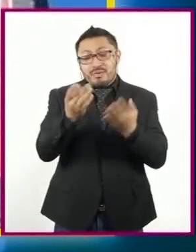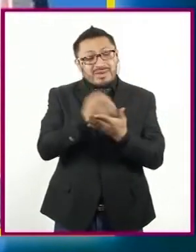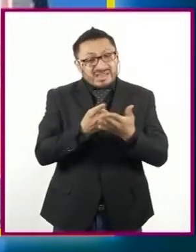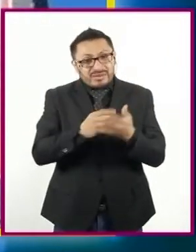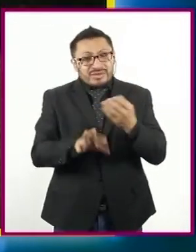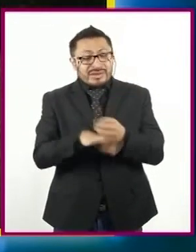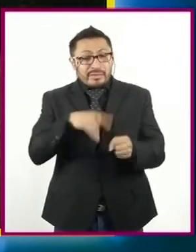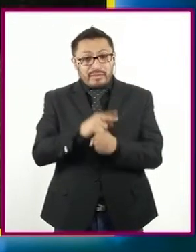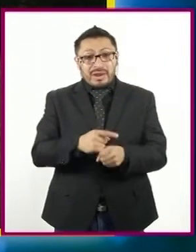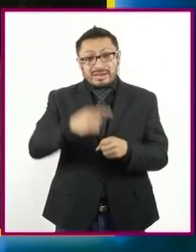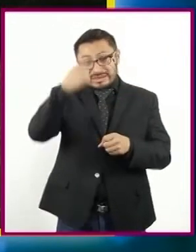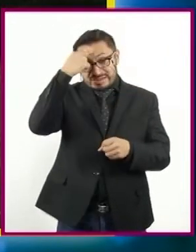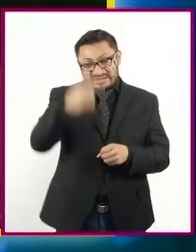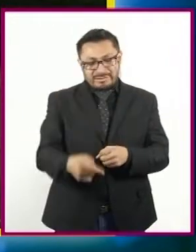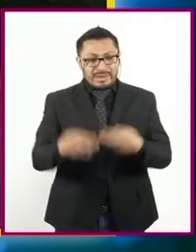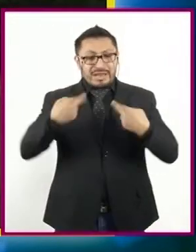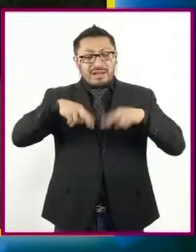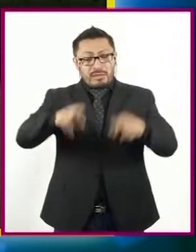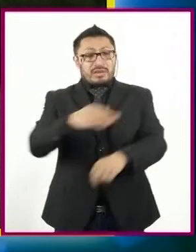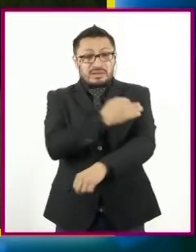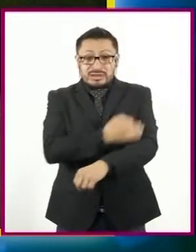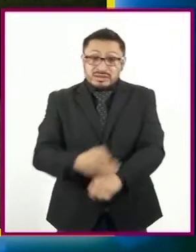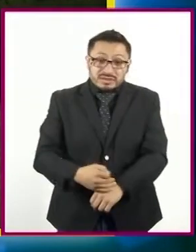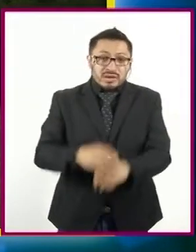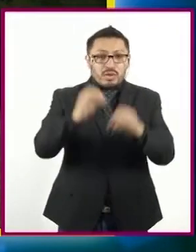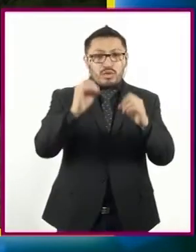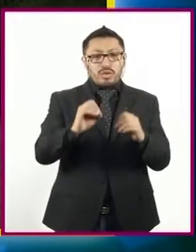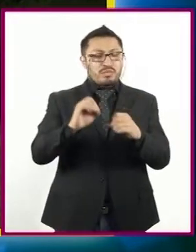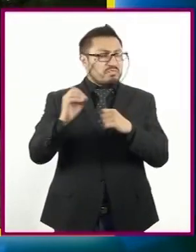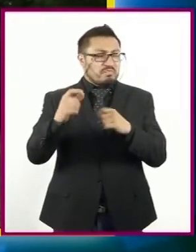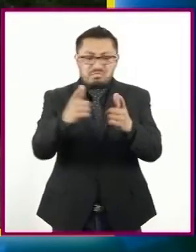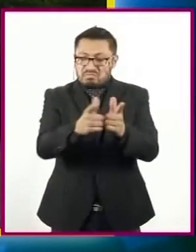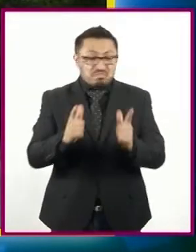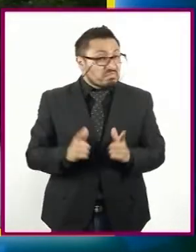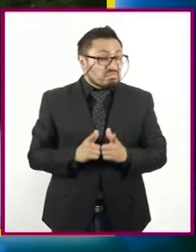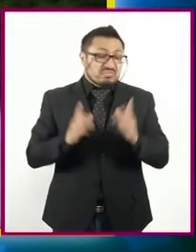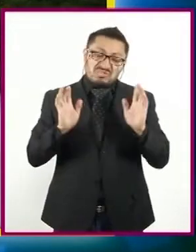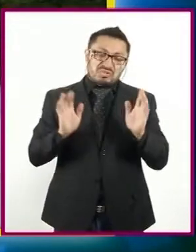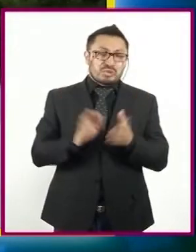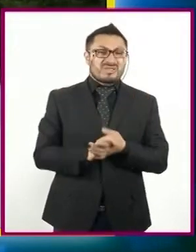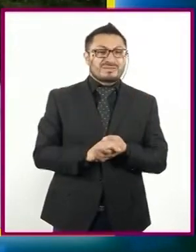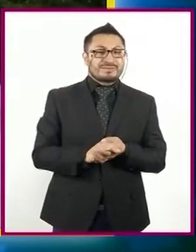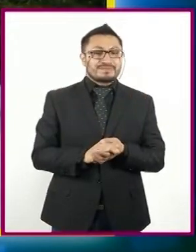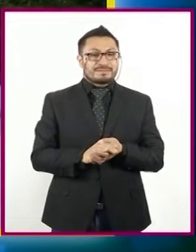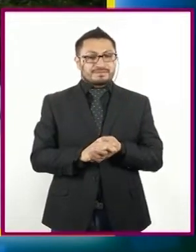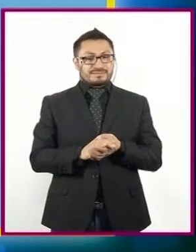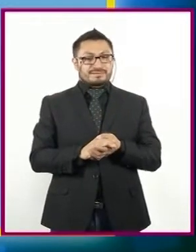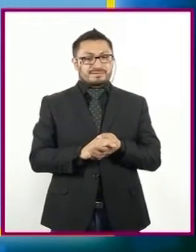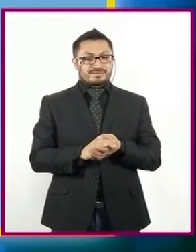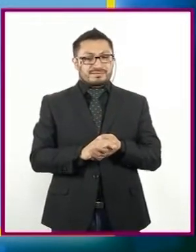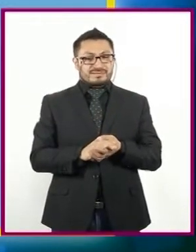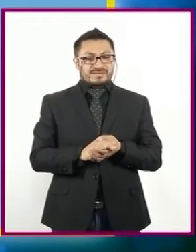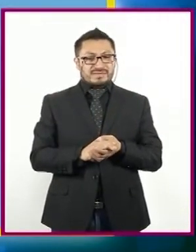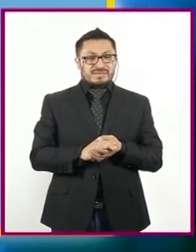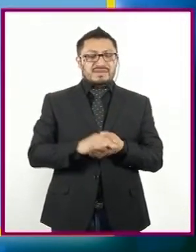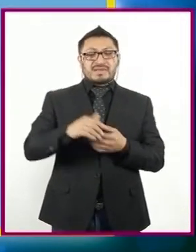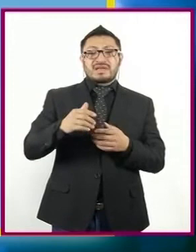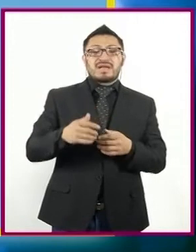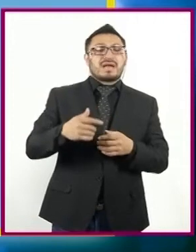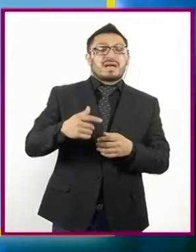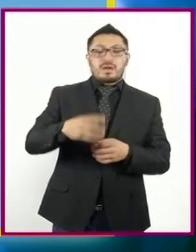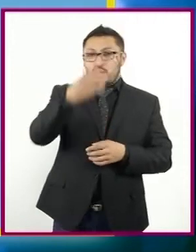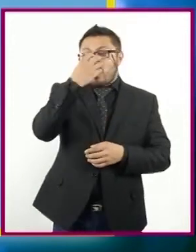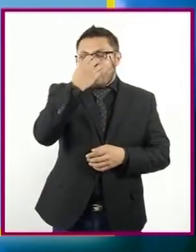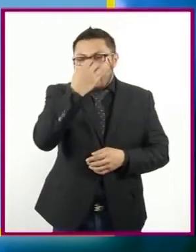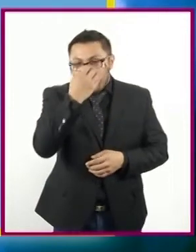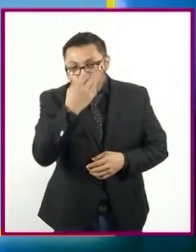sirven para representar a cierta familia o clan en particular. El lobo, águila, oso